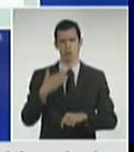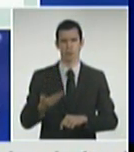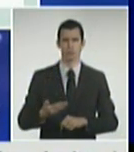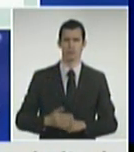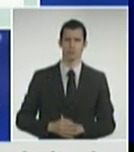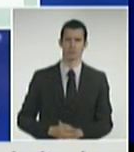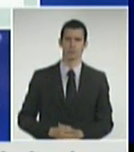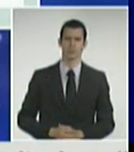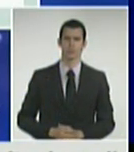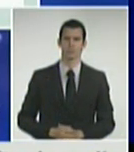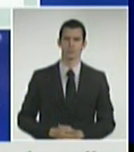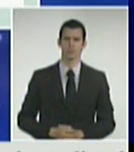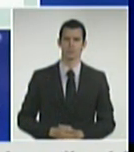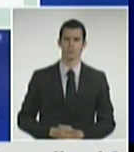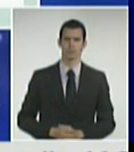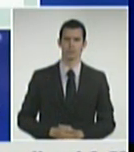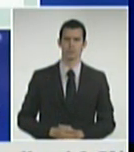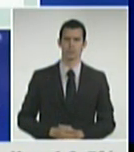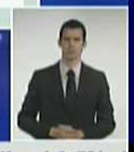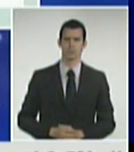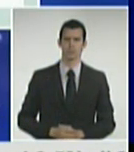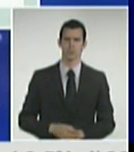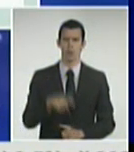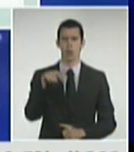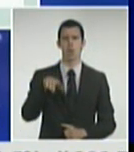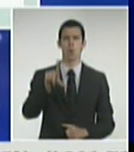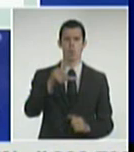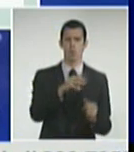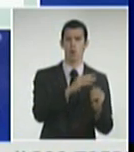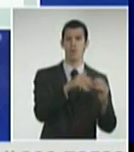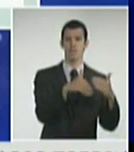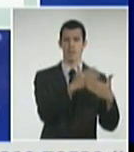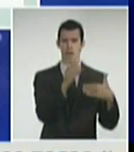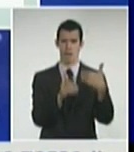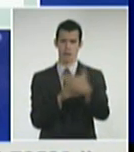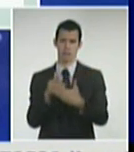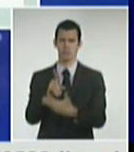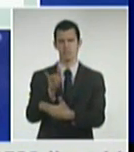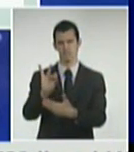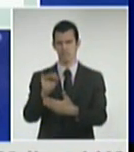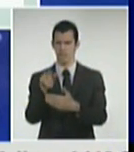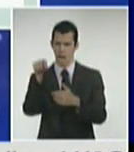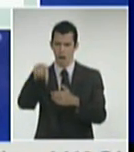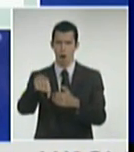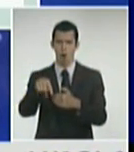en sus primeros 17 días, acumula ya